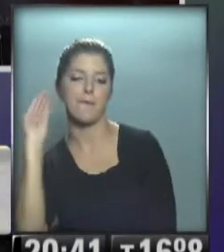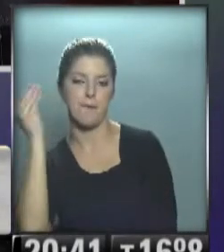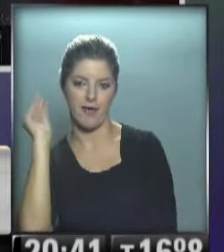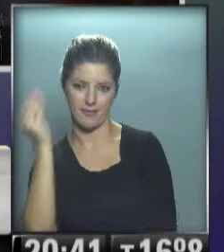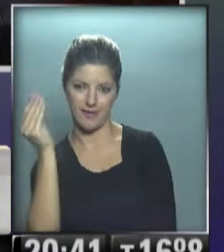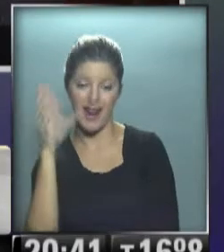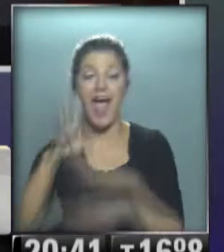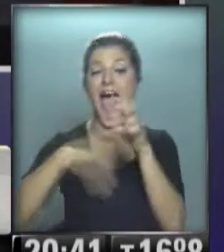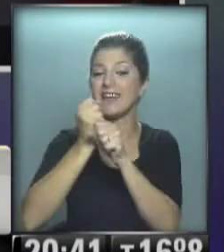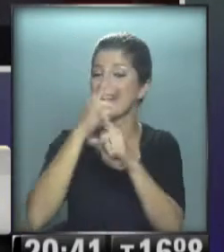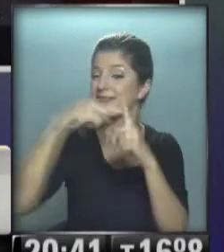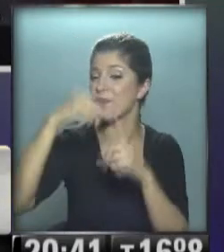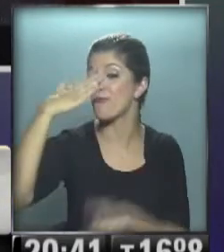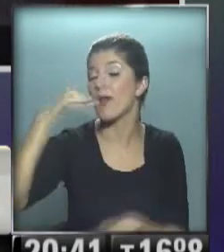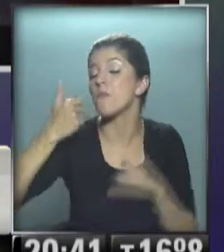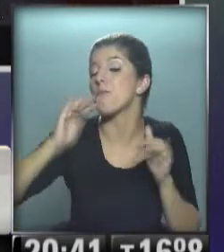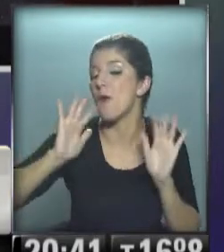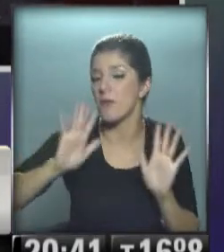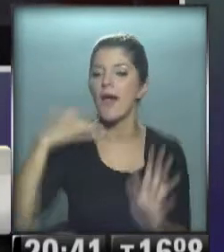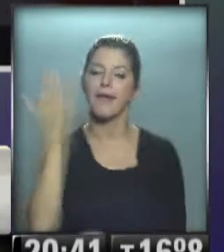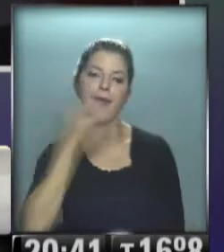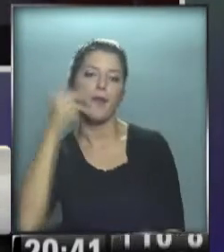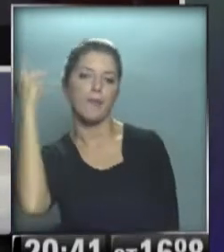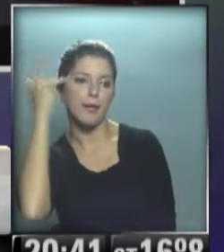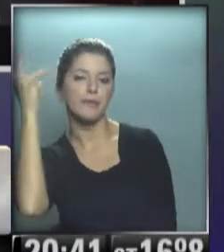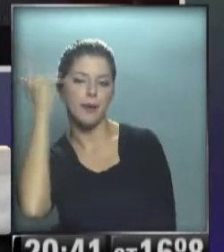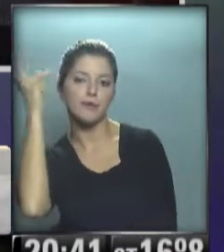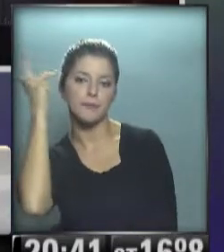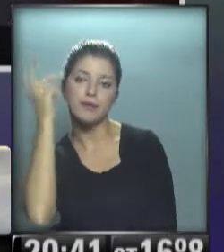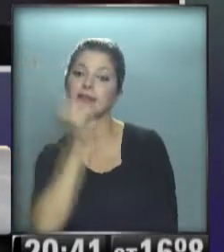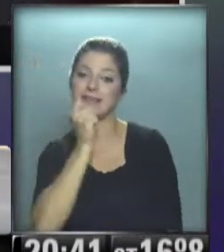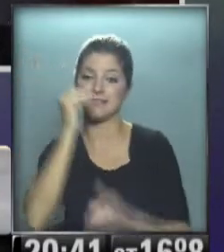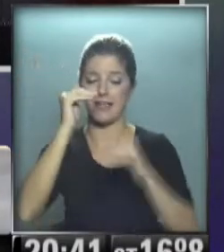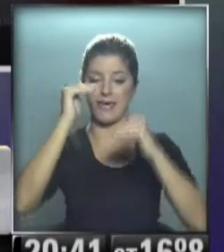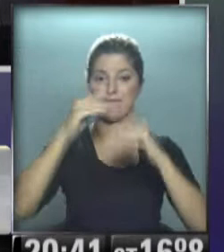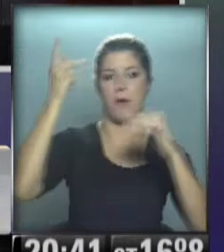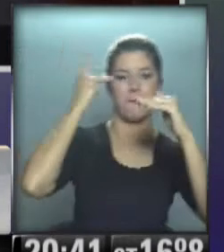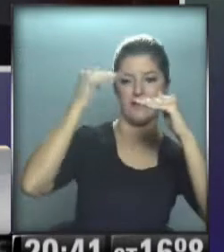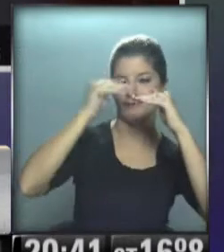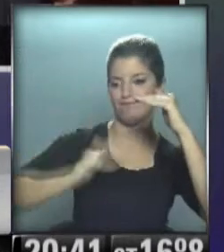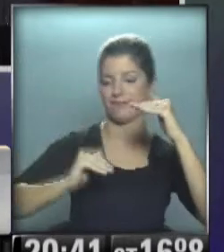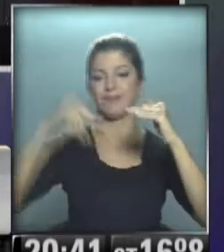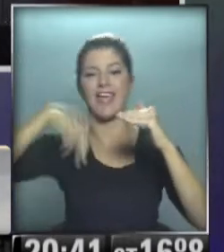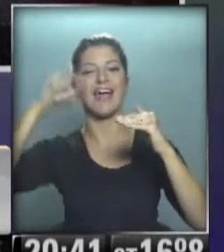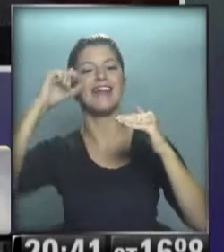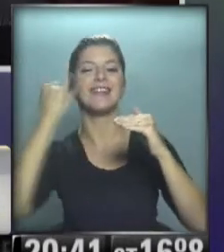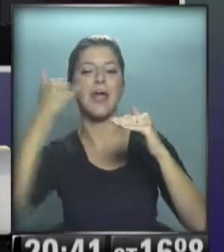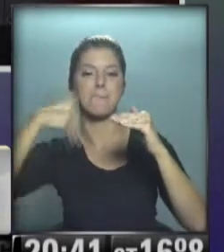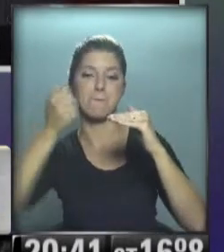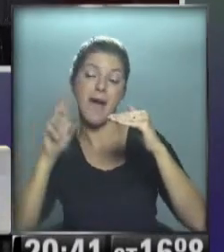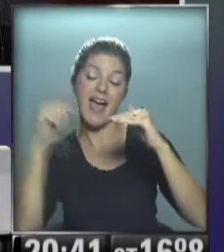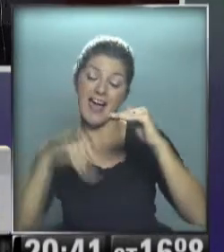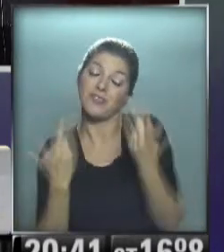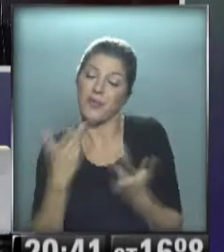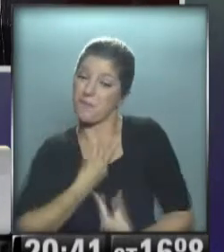las semifinales, y todo el tiempo hablando de Messi, que Messi no le puede llegar a los talones a Neymar. Eso es clara referencia a que un poquito de miedo